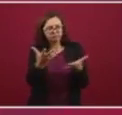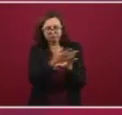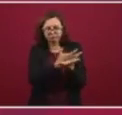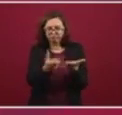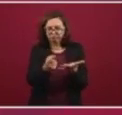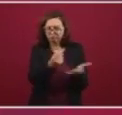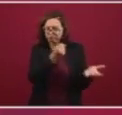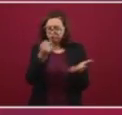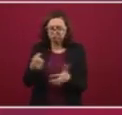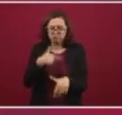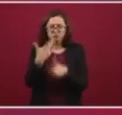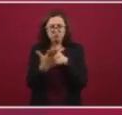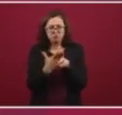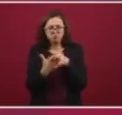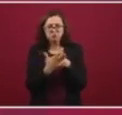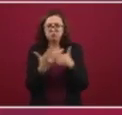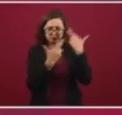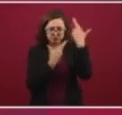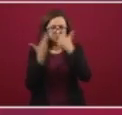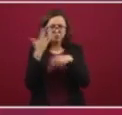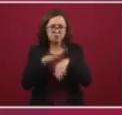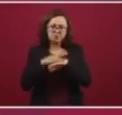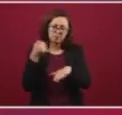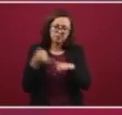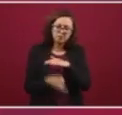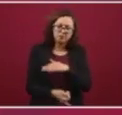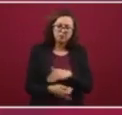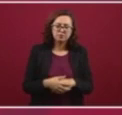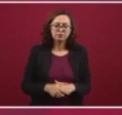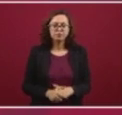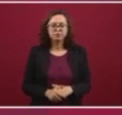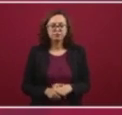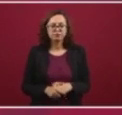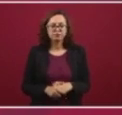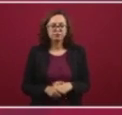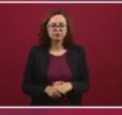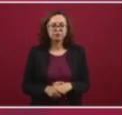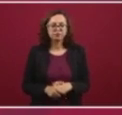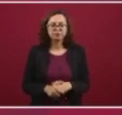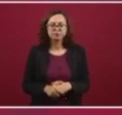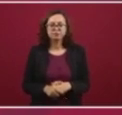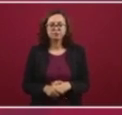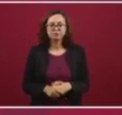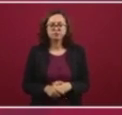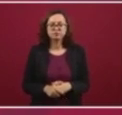a revisar el asunto. O sea,